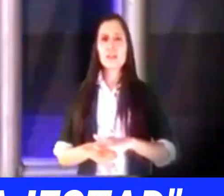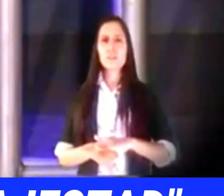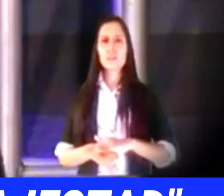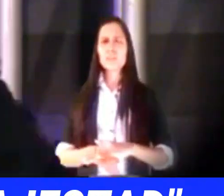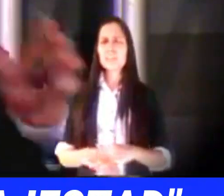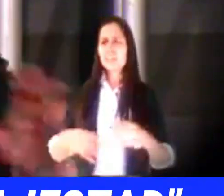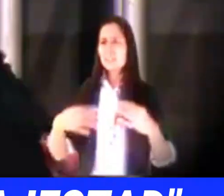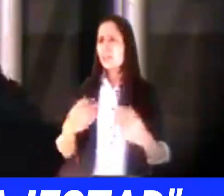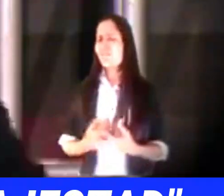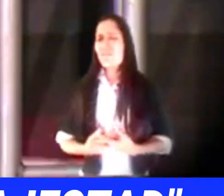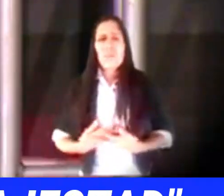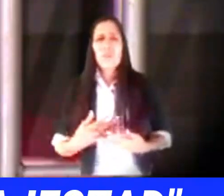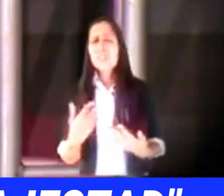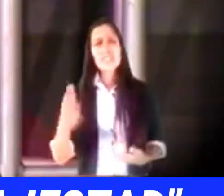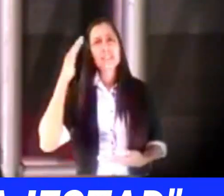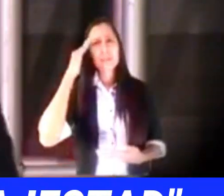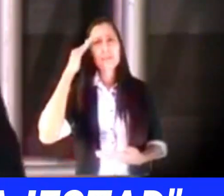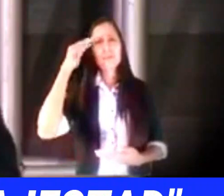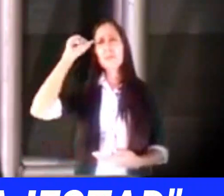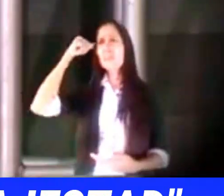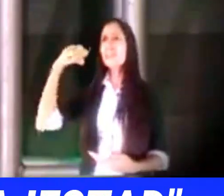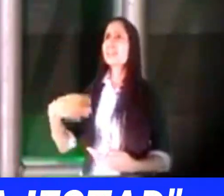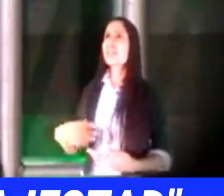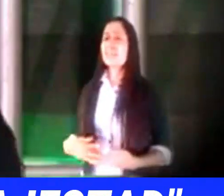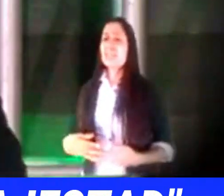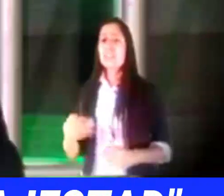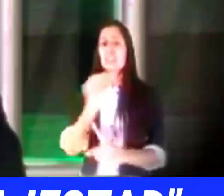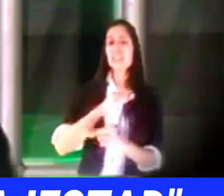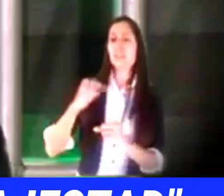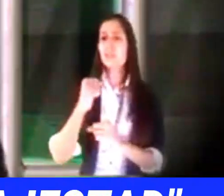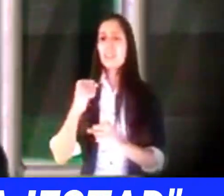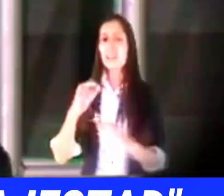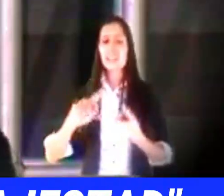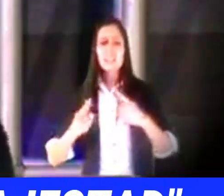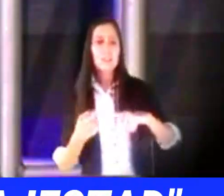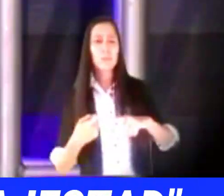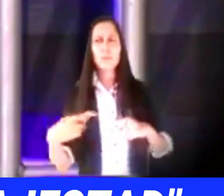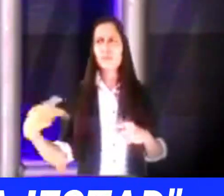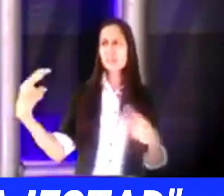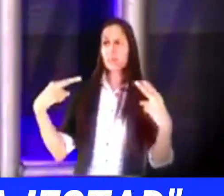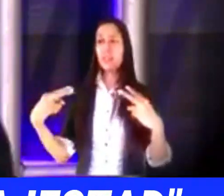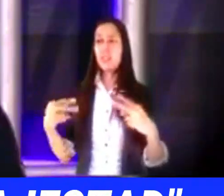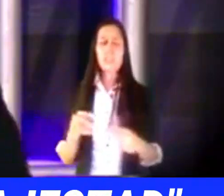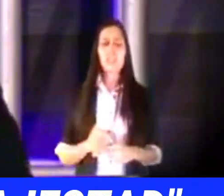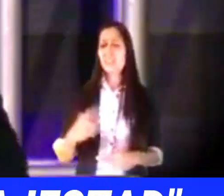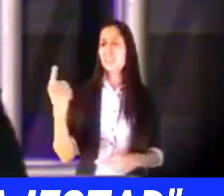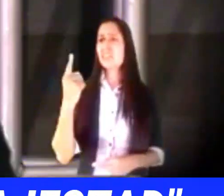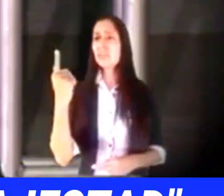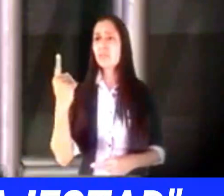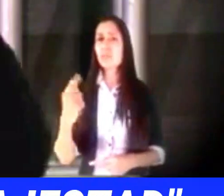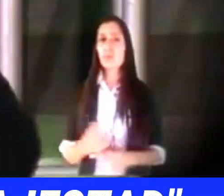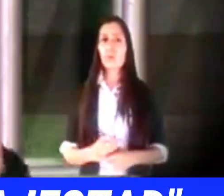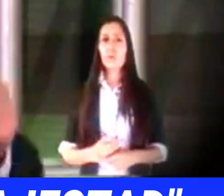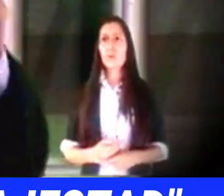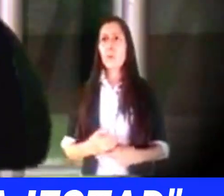dinero. No importa si pierdes relaciones. Oh, qué importa que se pierda lo que se tenga que perder. Pero lo que tú tienes no